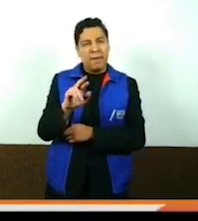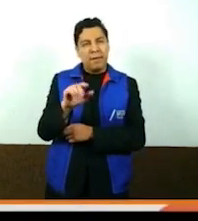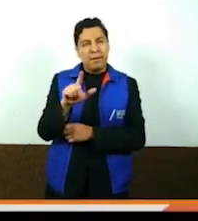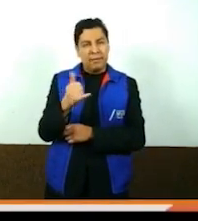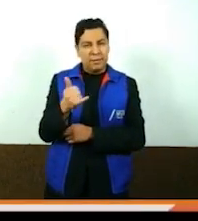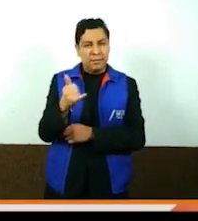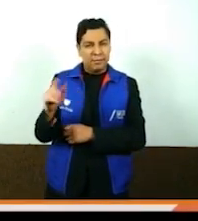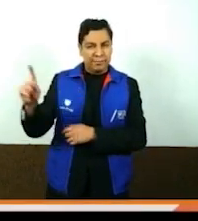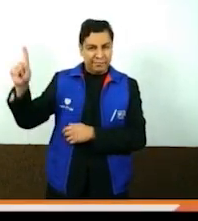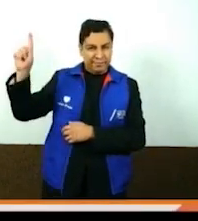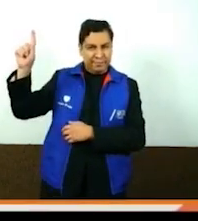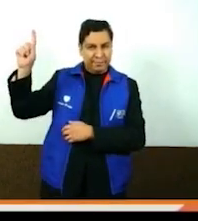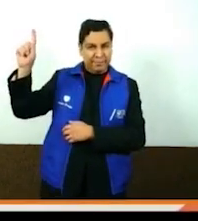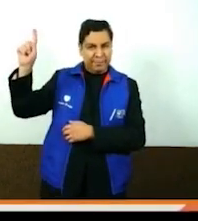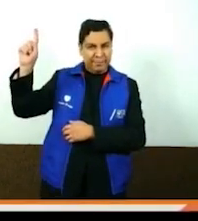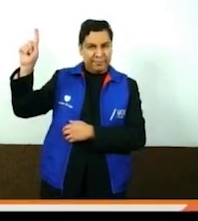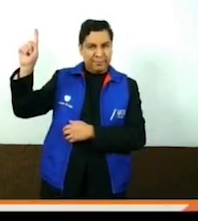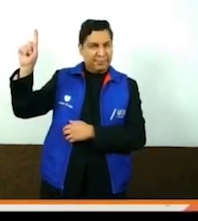Beverly Velázquez Romero.